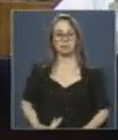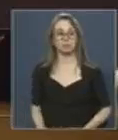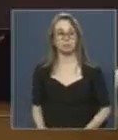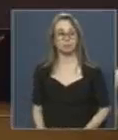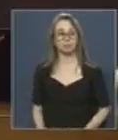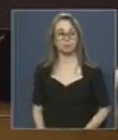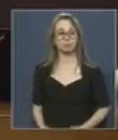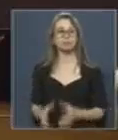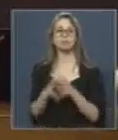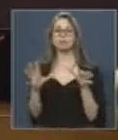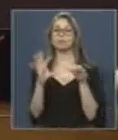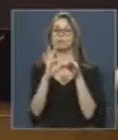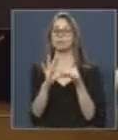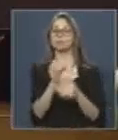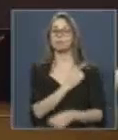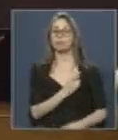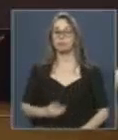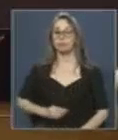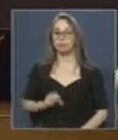Muchas gracias, diputado Aguas.